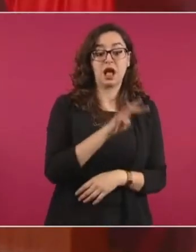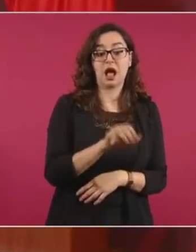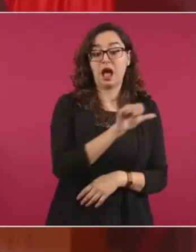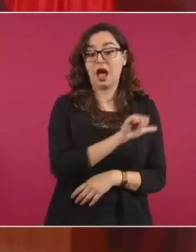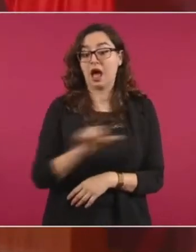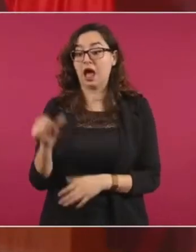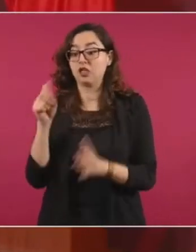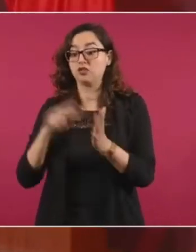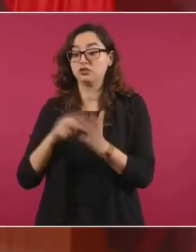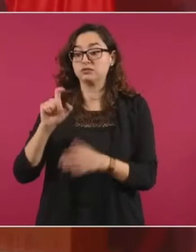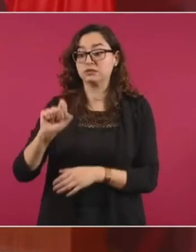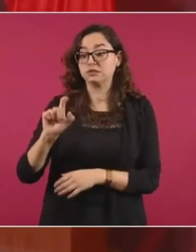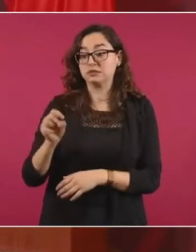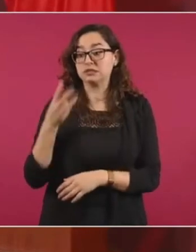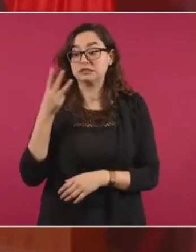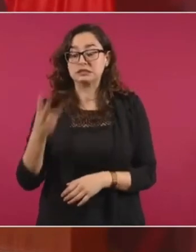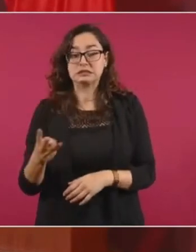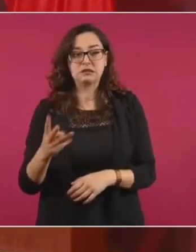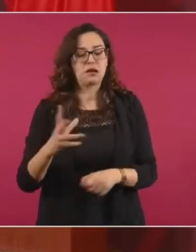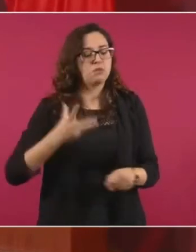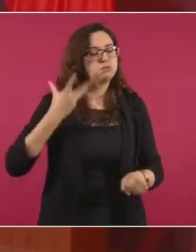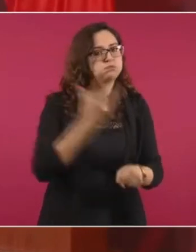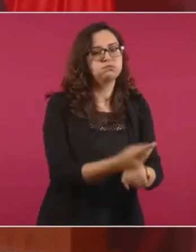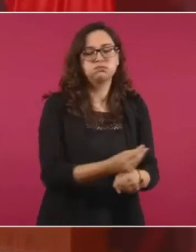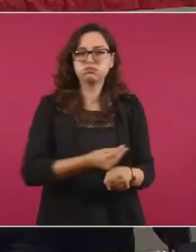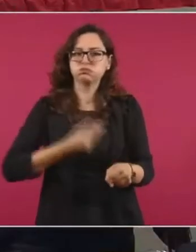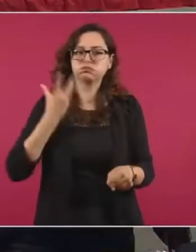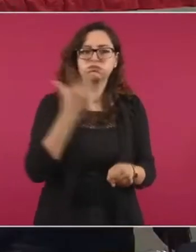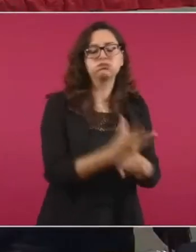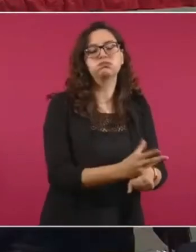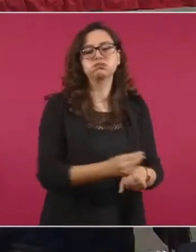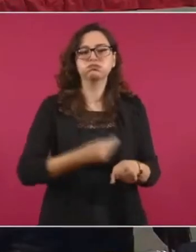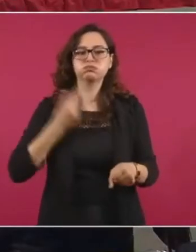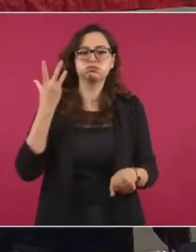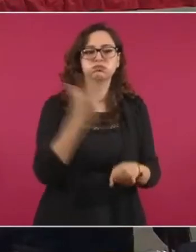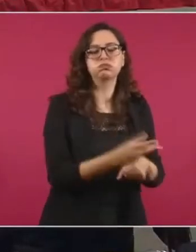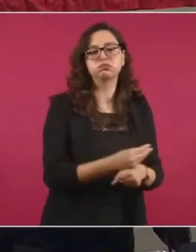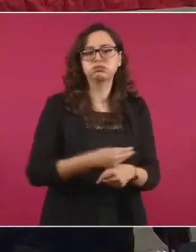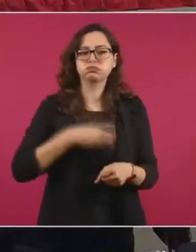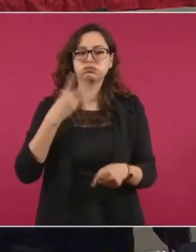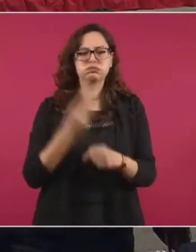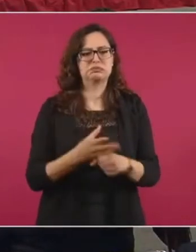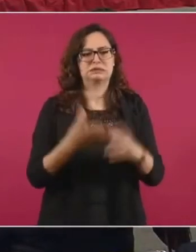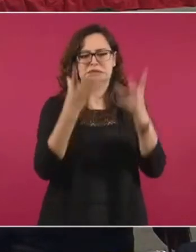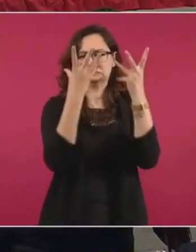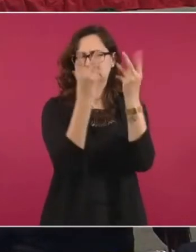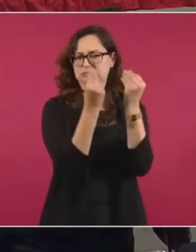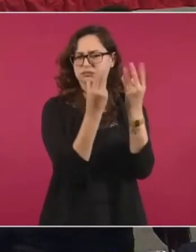a 2023, por lo que fueron resumidas en esta página.